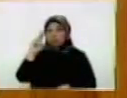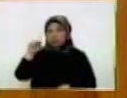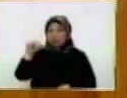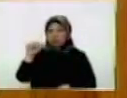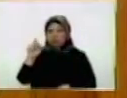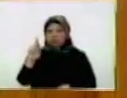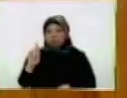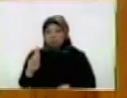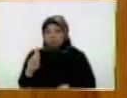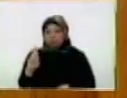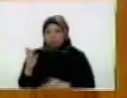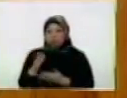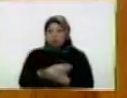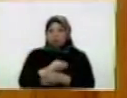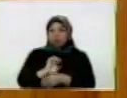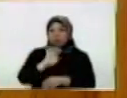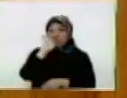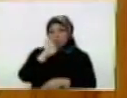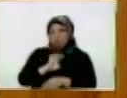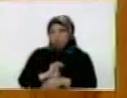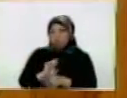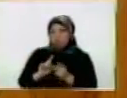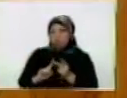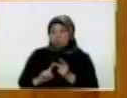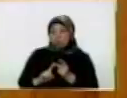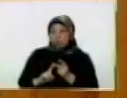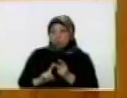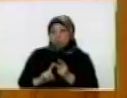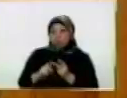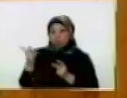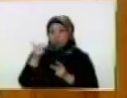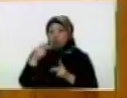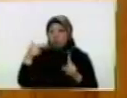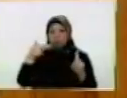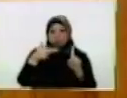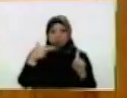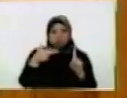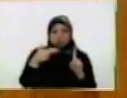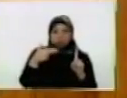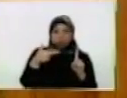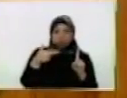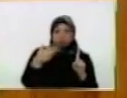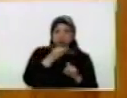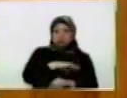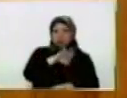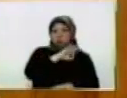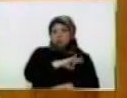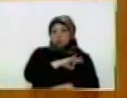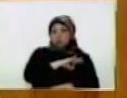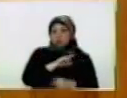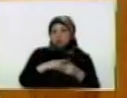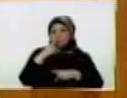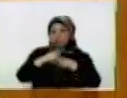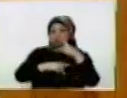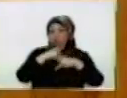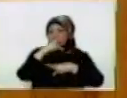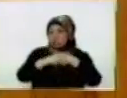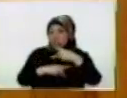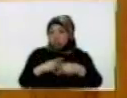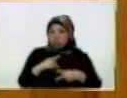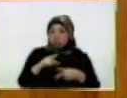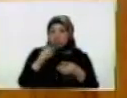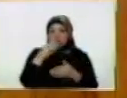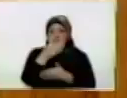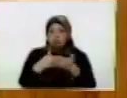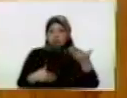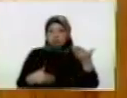Roldo de Ecuador y el primero de Panamá, los dos fueron asesinados solo por ser progresistas. Y de hecho, en el documento de